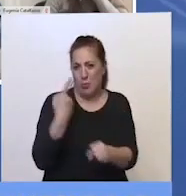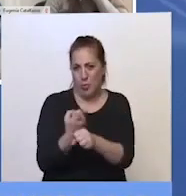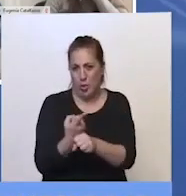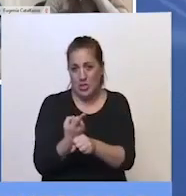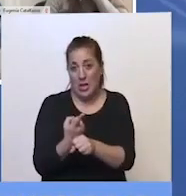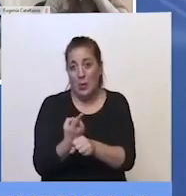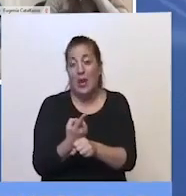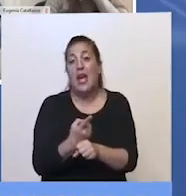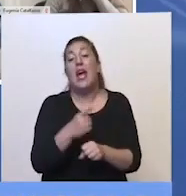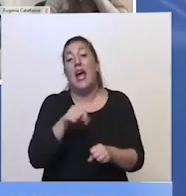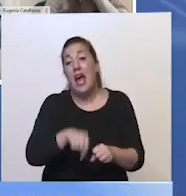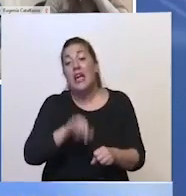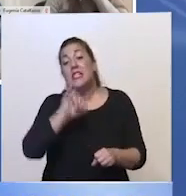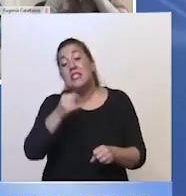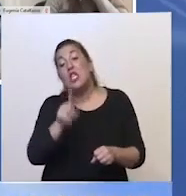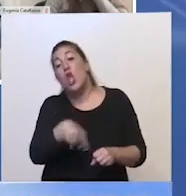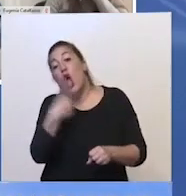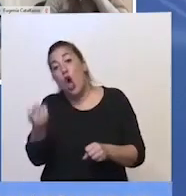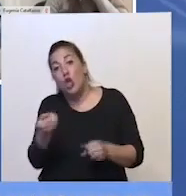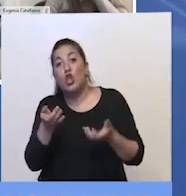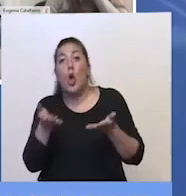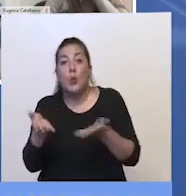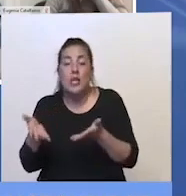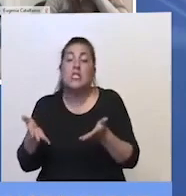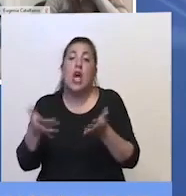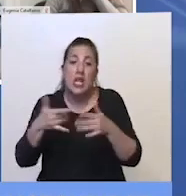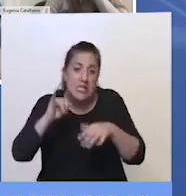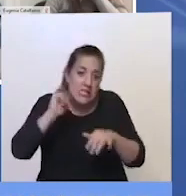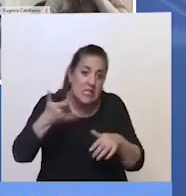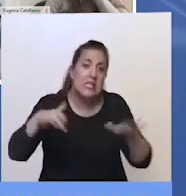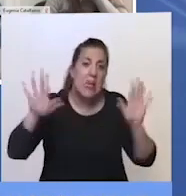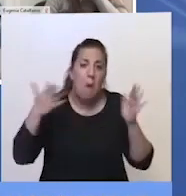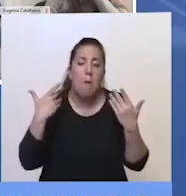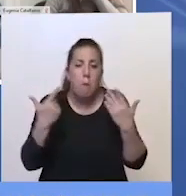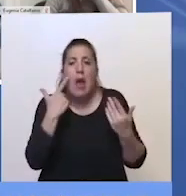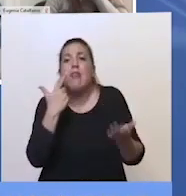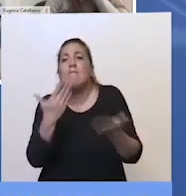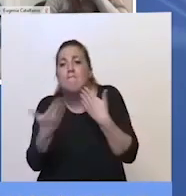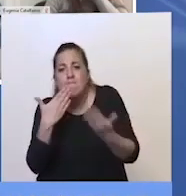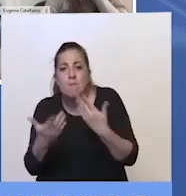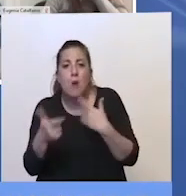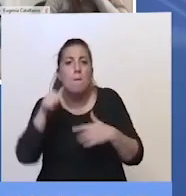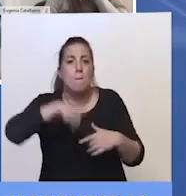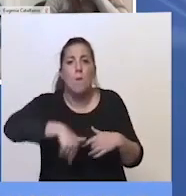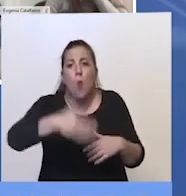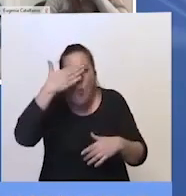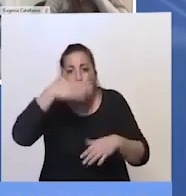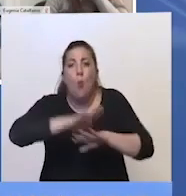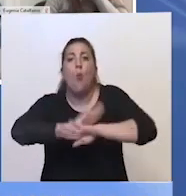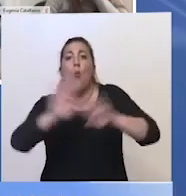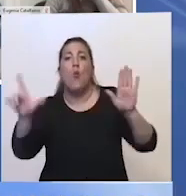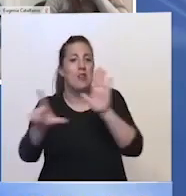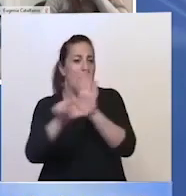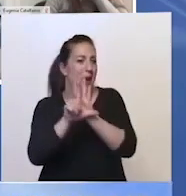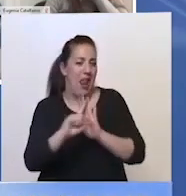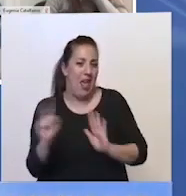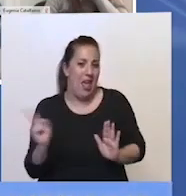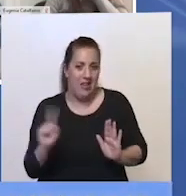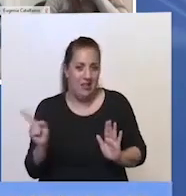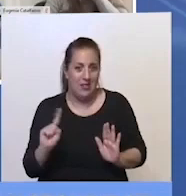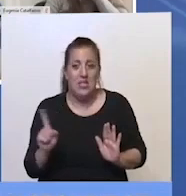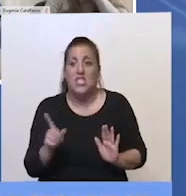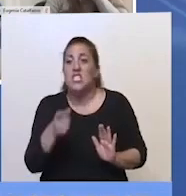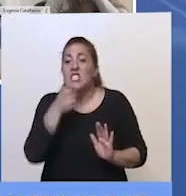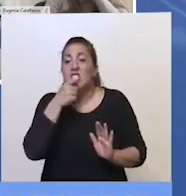otro beneficio que se puede llegar a plantear, probablemente sí, y se pueden discutir porque esta no es la última ley que se discute. Y